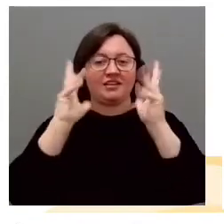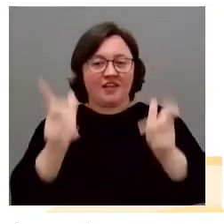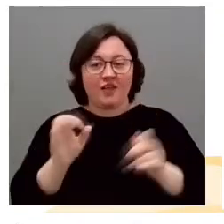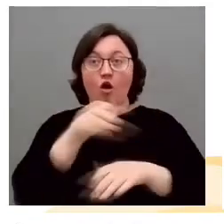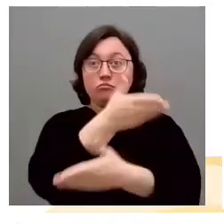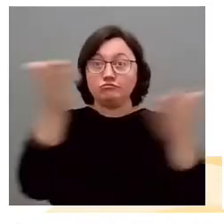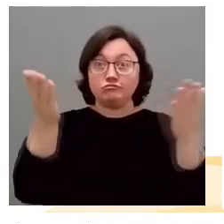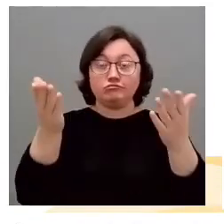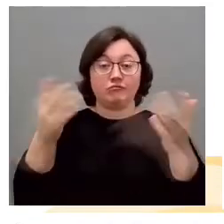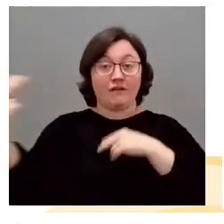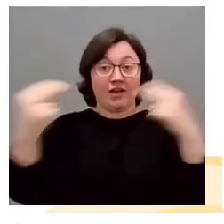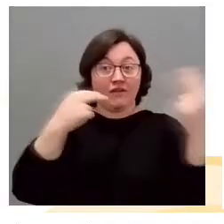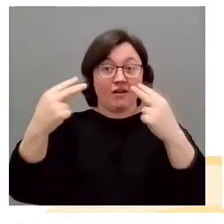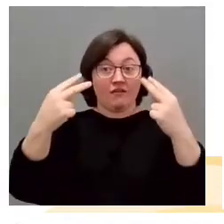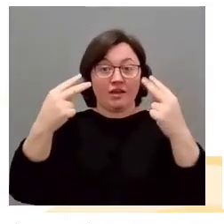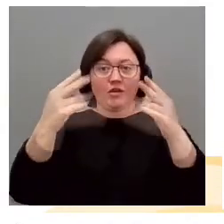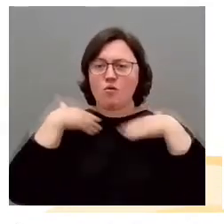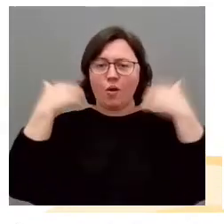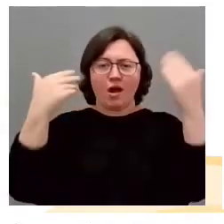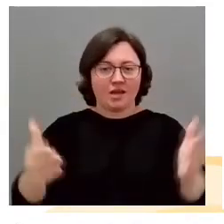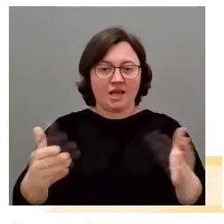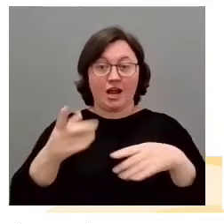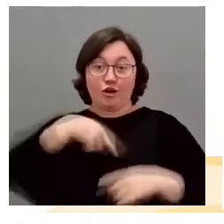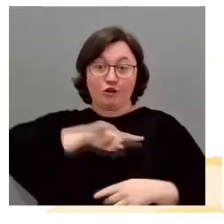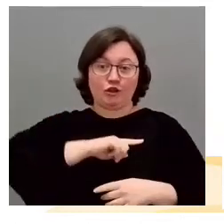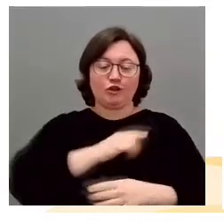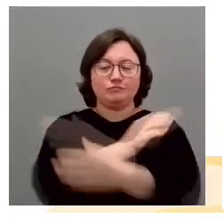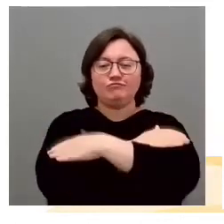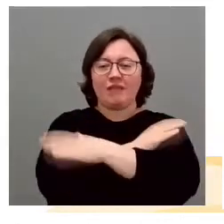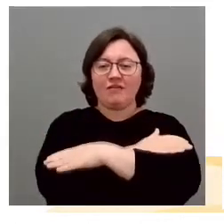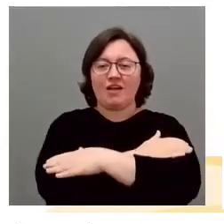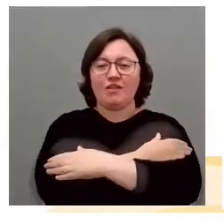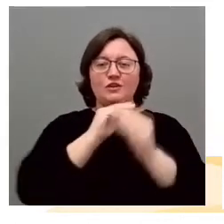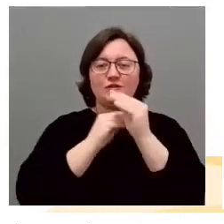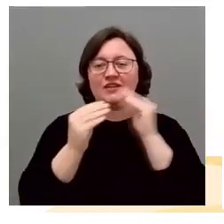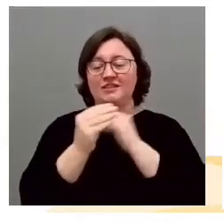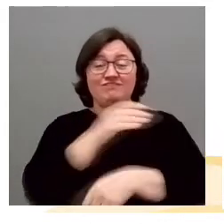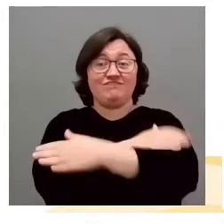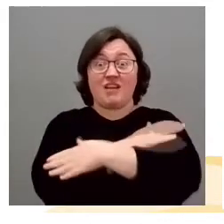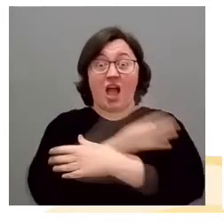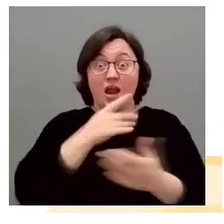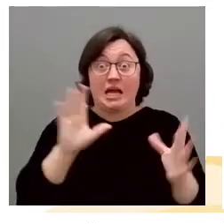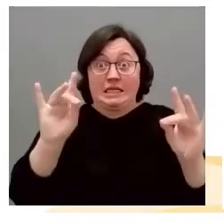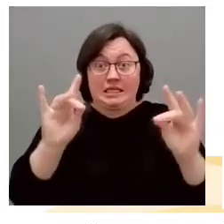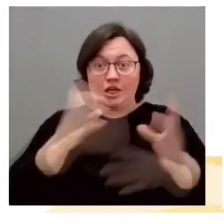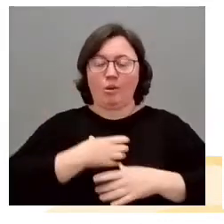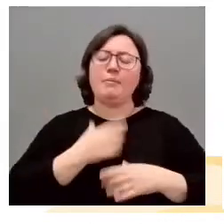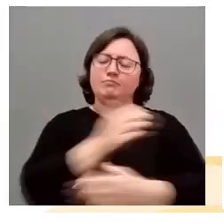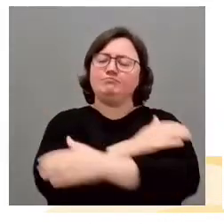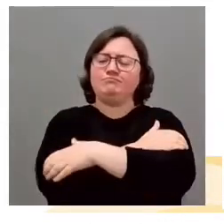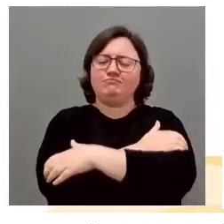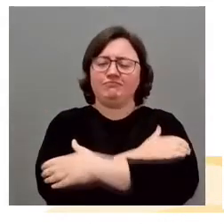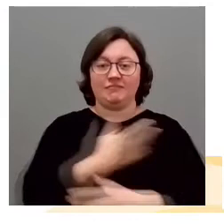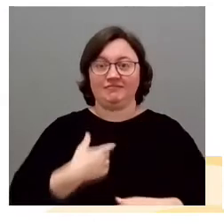lugar desde donde nos estéis viendo y a donde os enviamos un abrazo de esos que ya casi no se pueden dar. Gracias